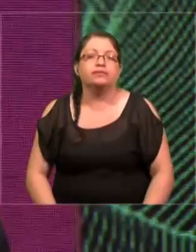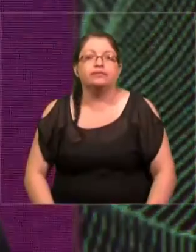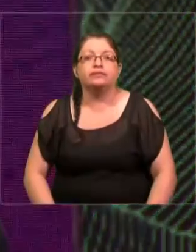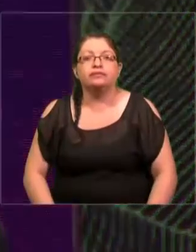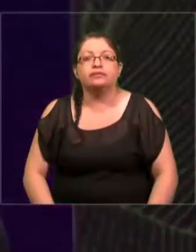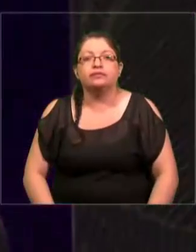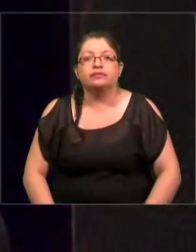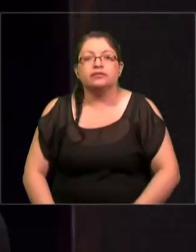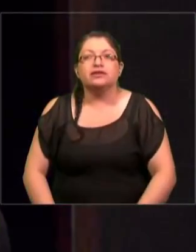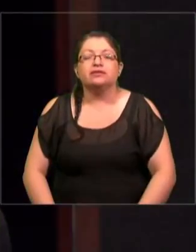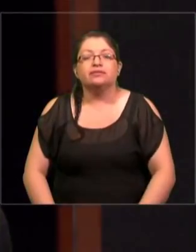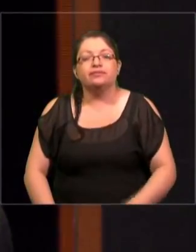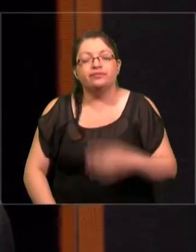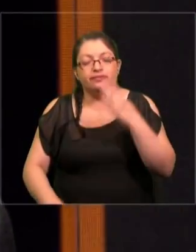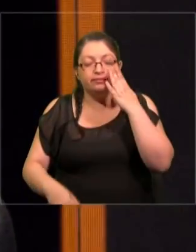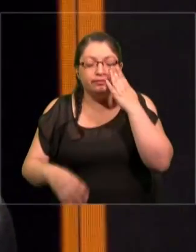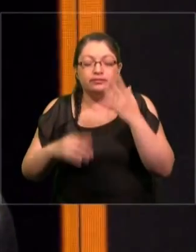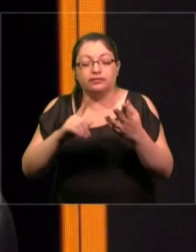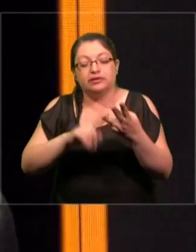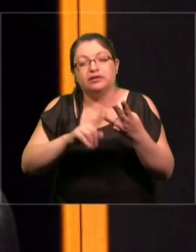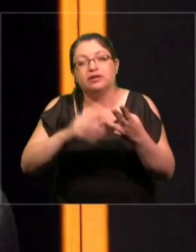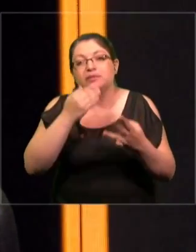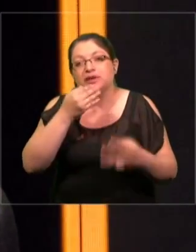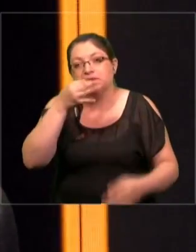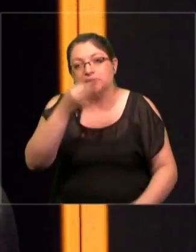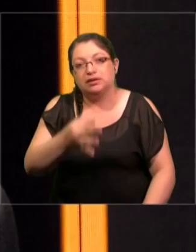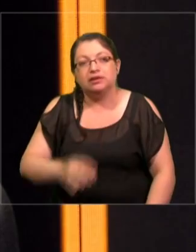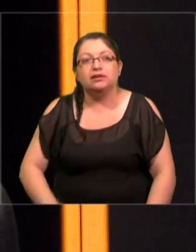Bueno, y en tercer lugar, decir que la historia social